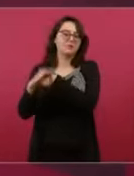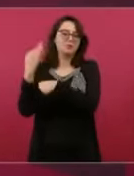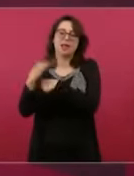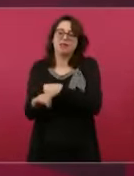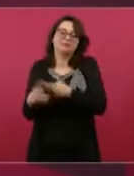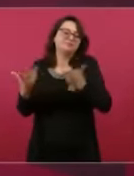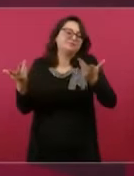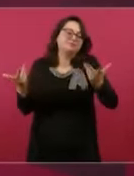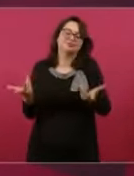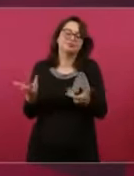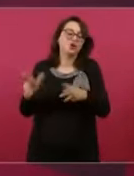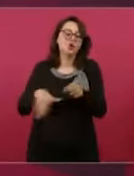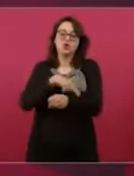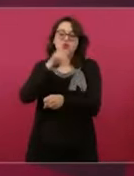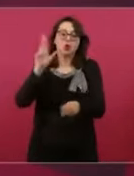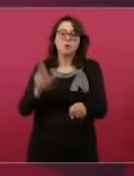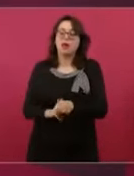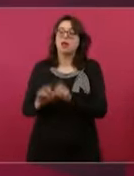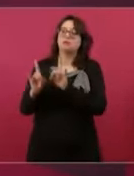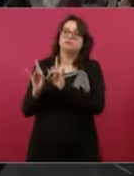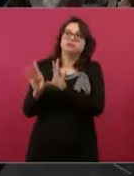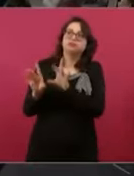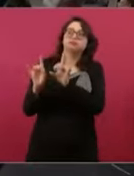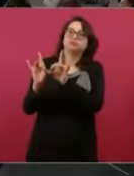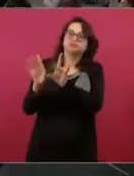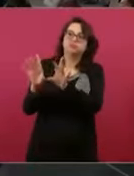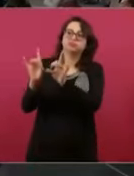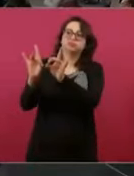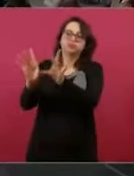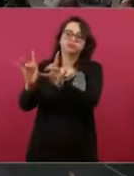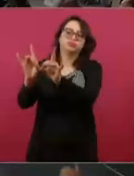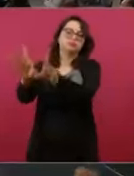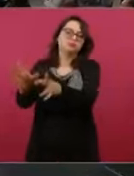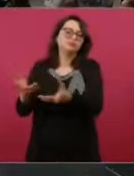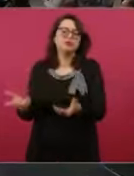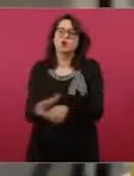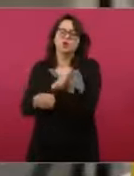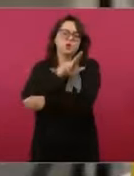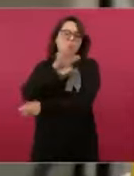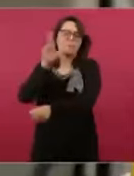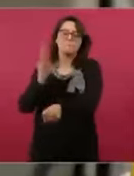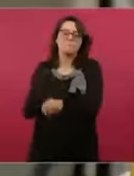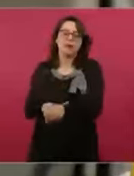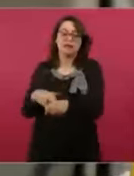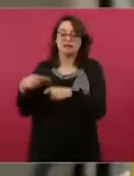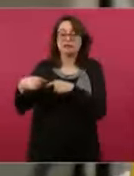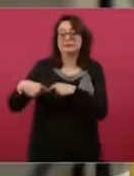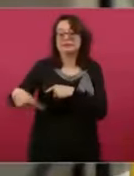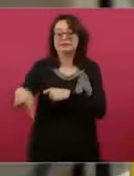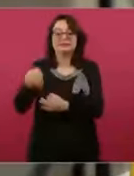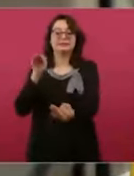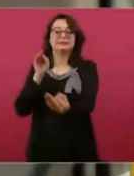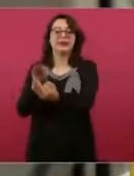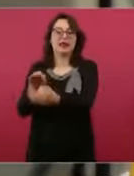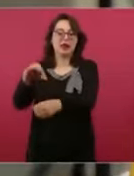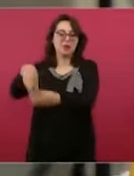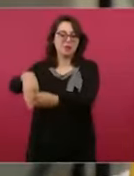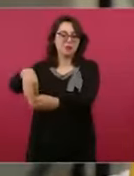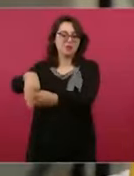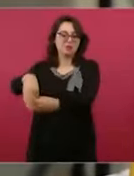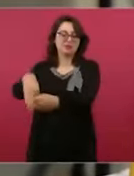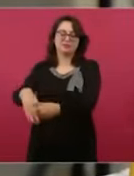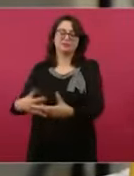es normal, todo eso es normal. Lo más importante de